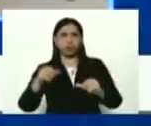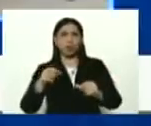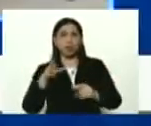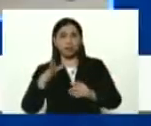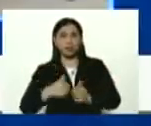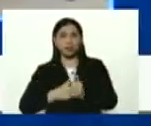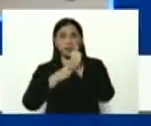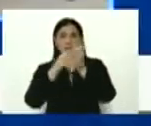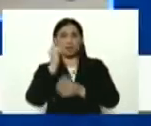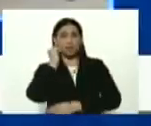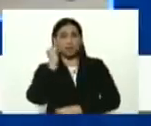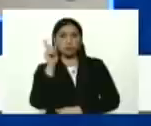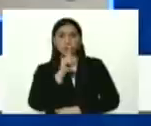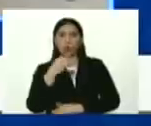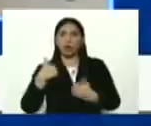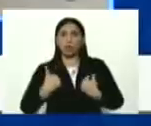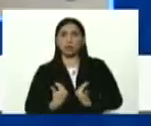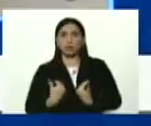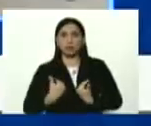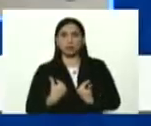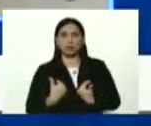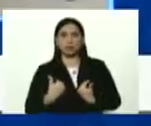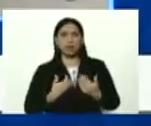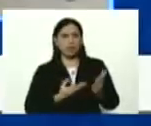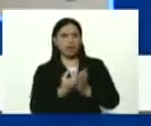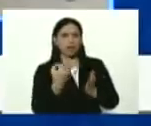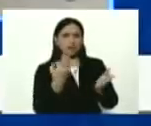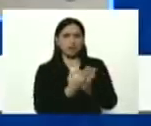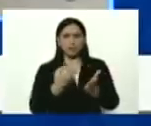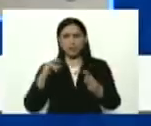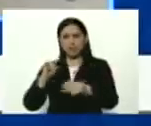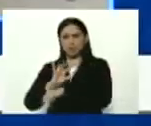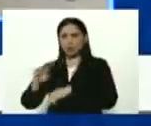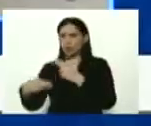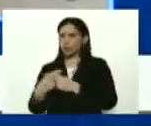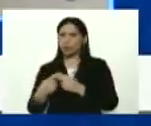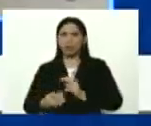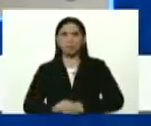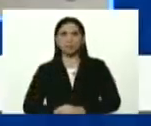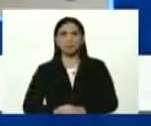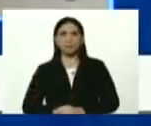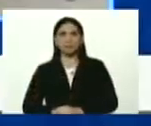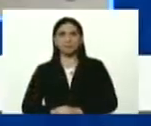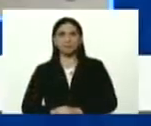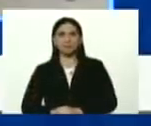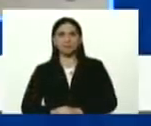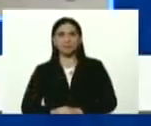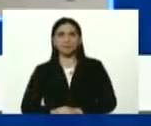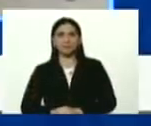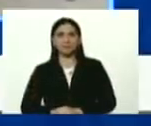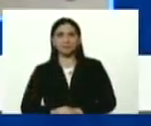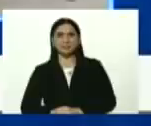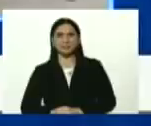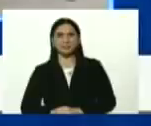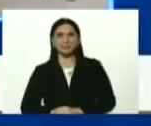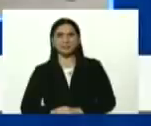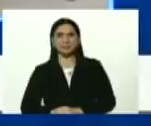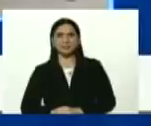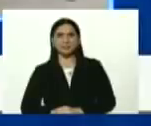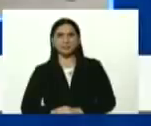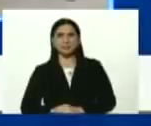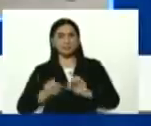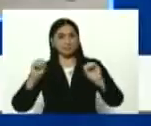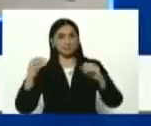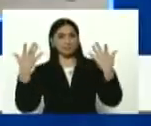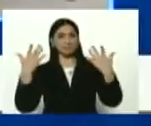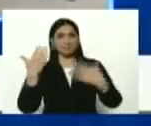lideresas no se cansan. Así que leales siempre, traidoras nunca. ¡Leales siempre! ¡Traidores nunca!